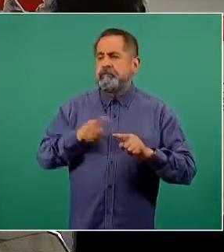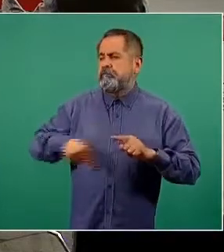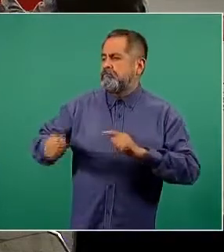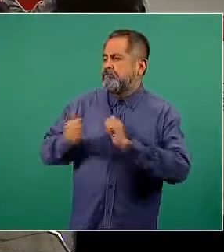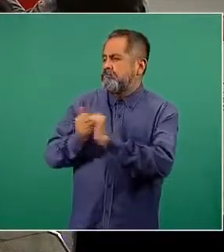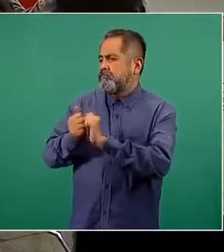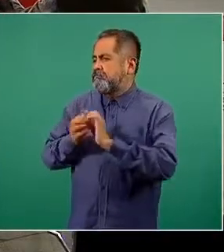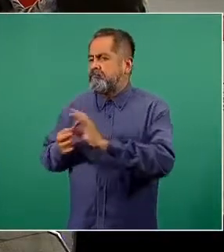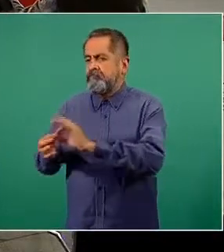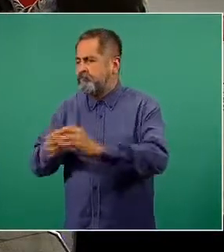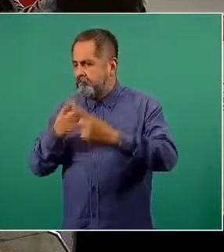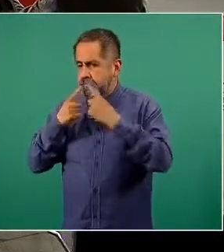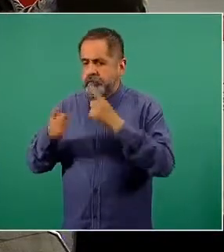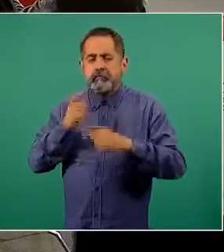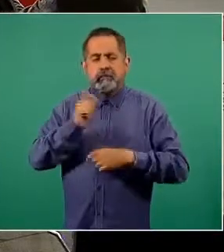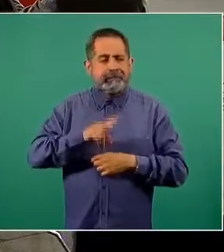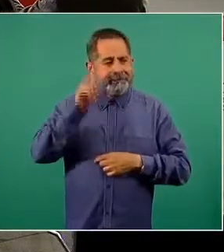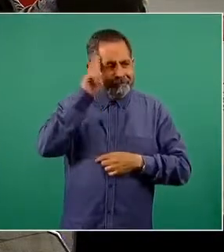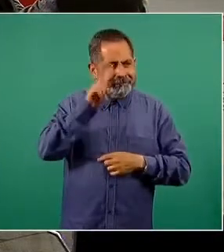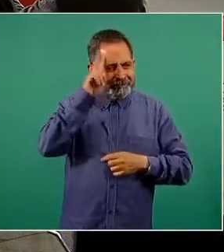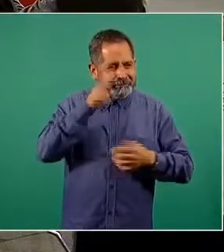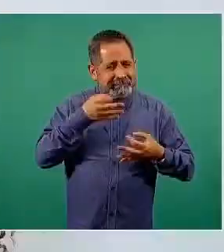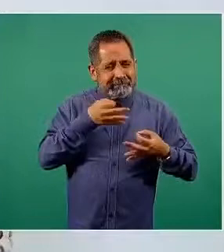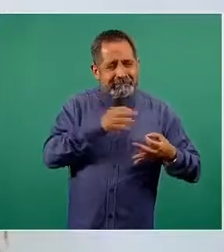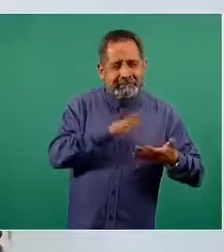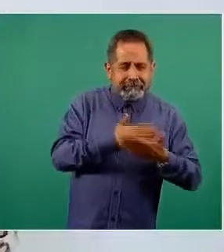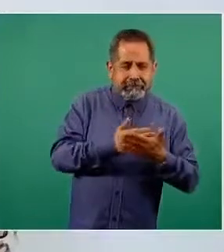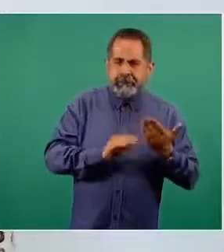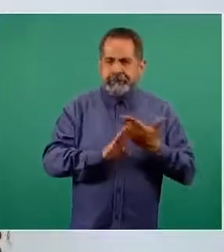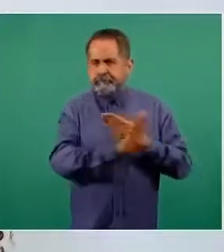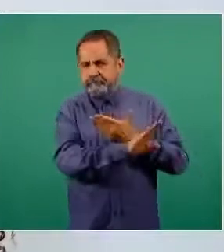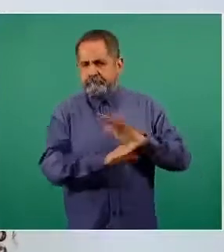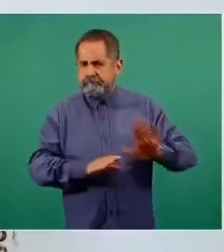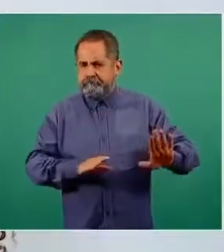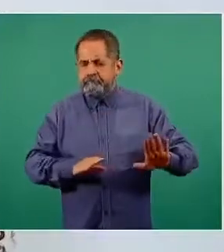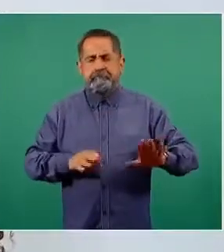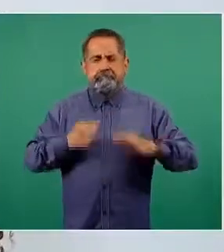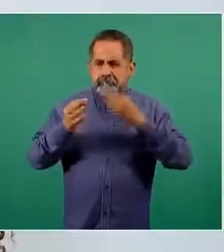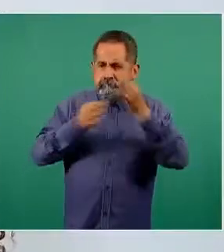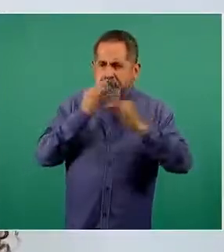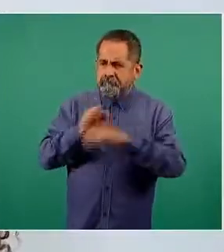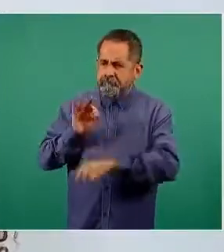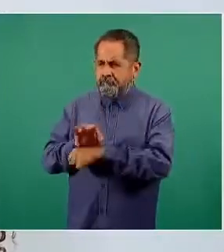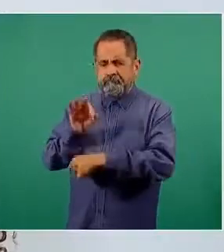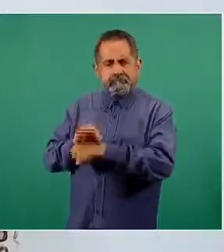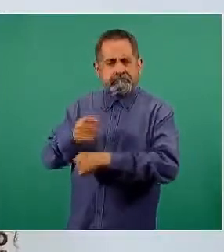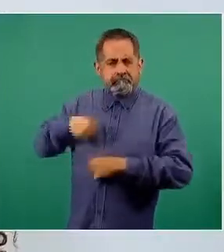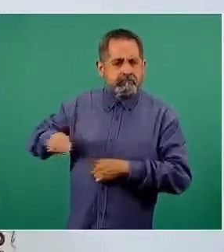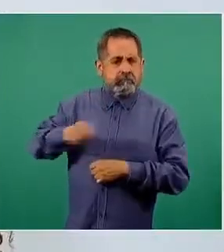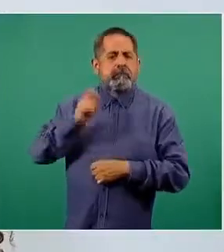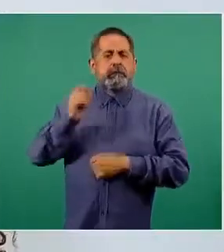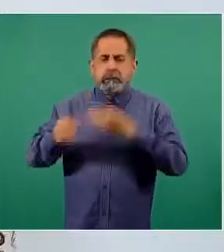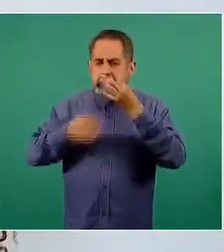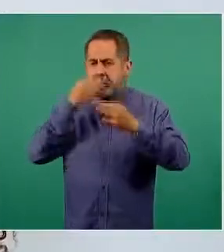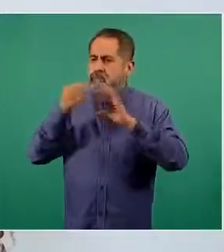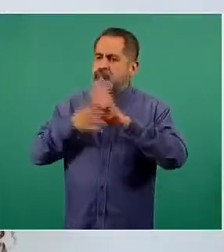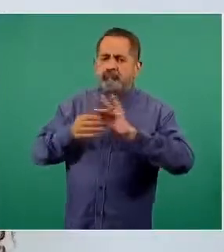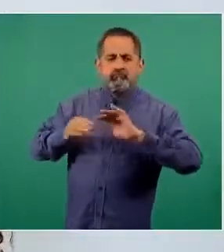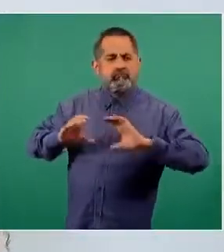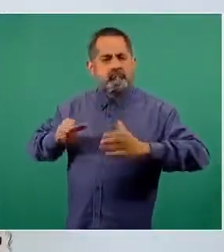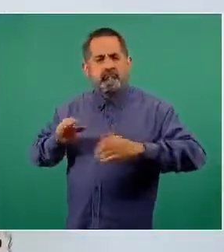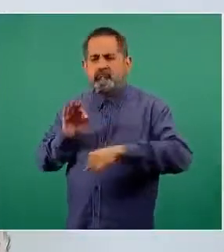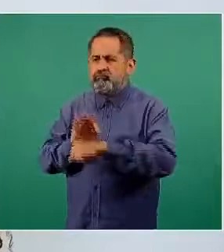sectores, porque cuando hablamos de prevención estamos hablando de promoción de factores de protección. Y en la promoción de factores de